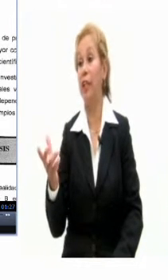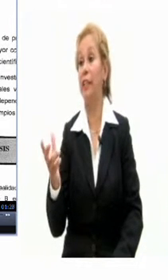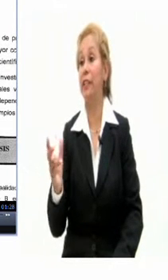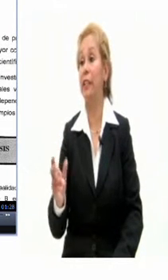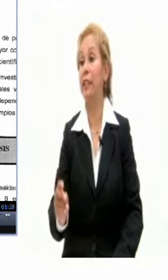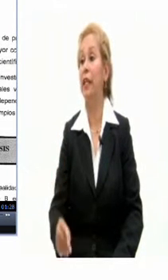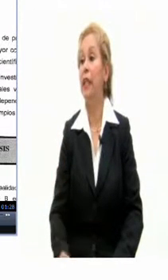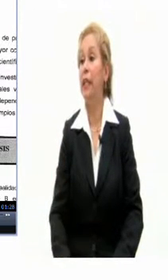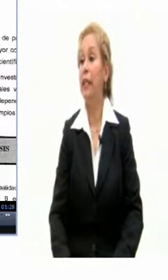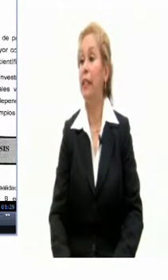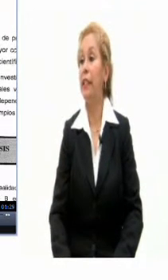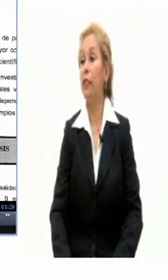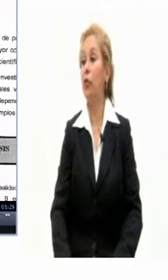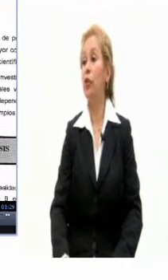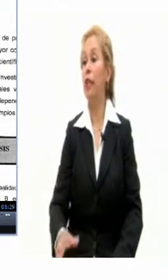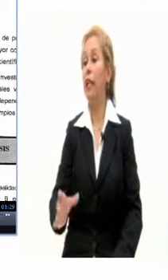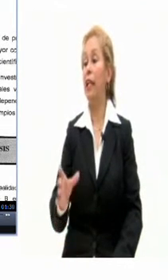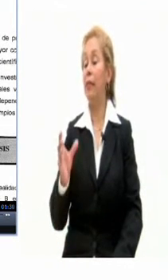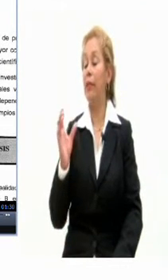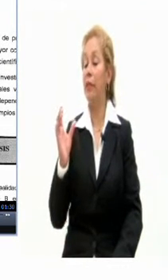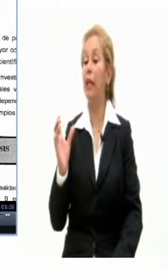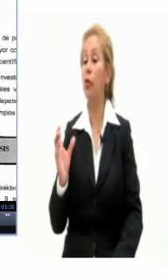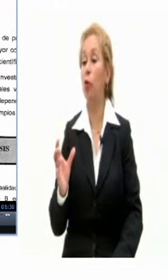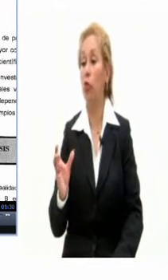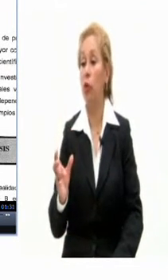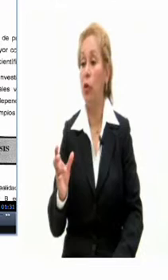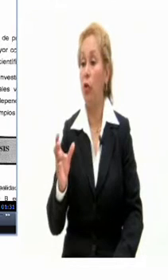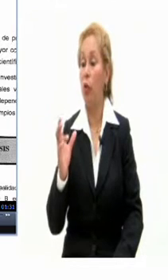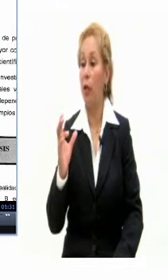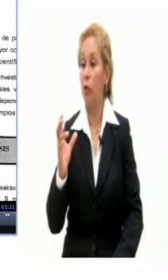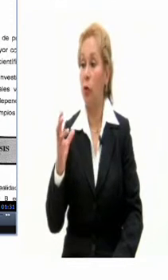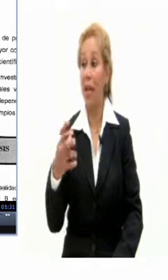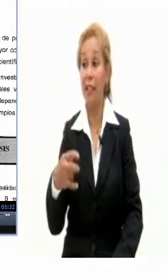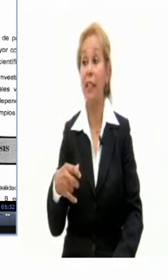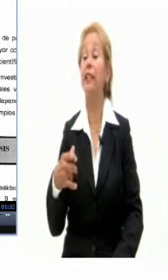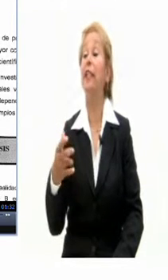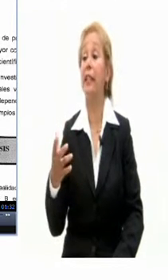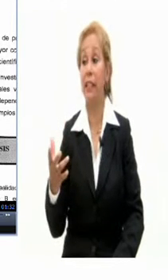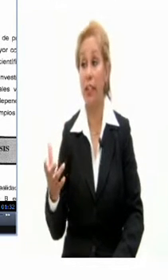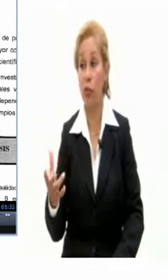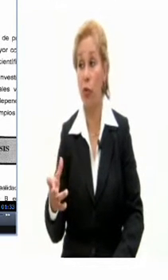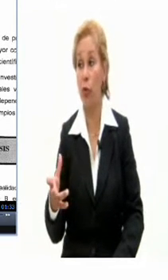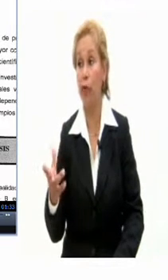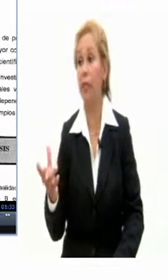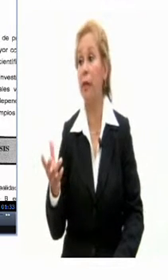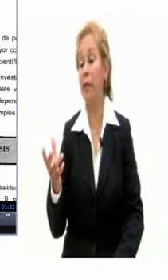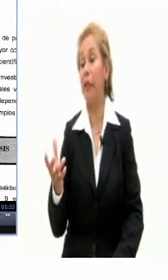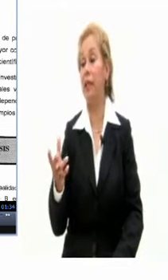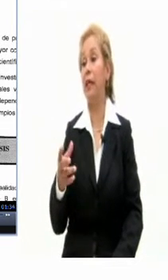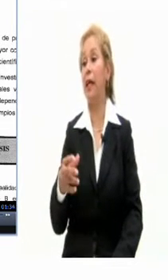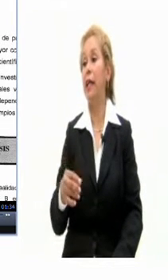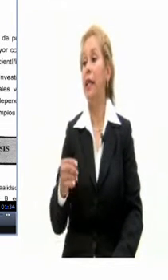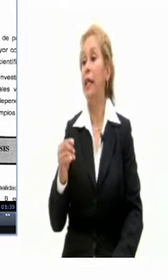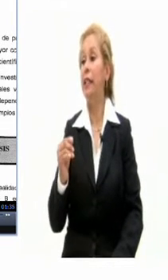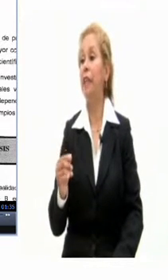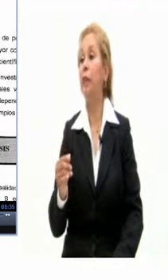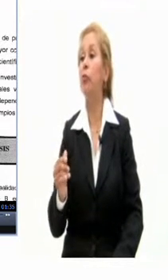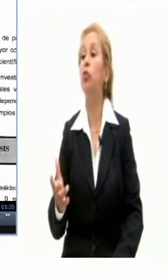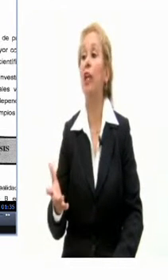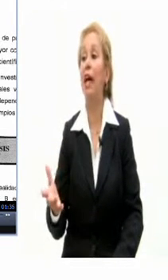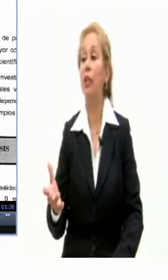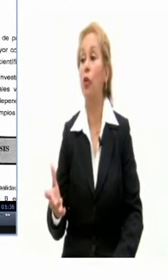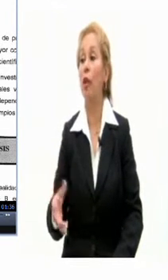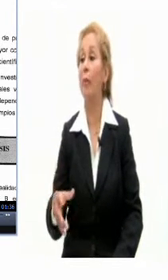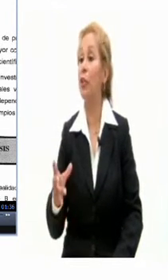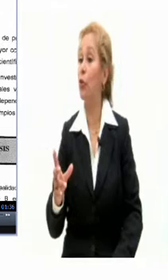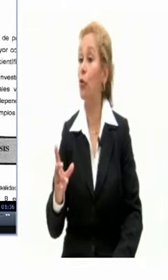de su tesis. Es decir, ¿no? Que el investigador, cuando hace este ejercicio, esta práctica,